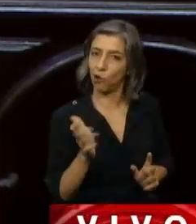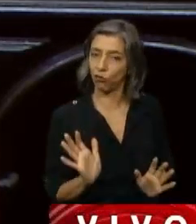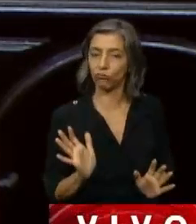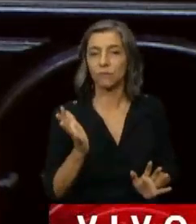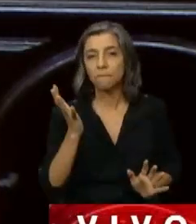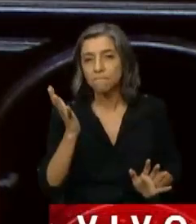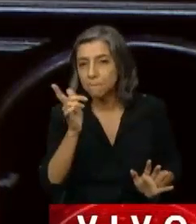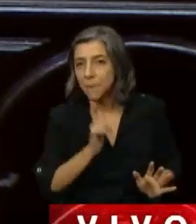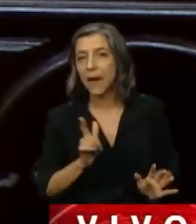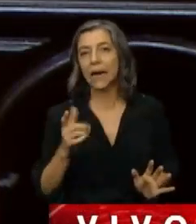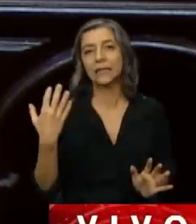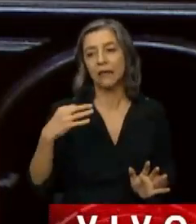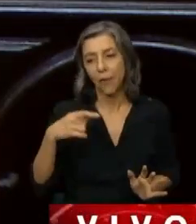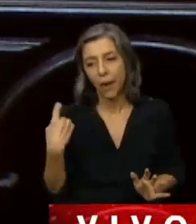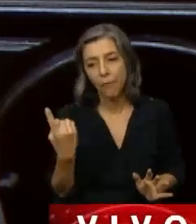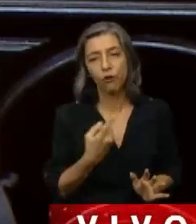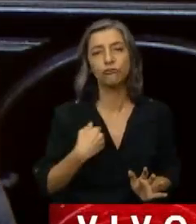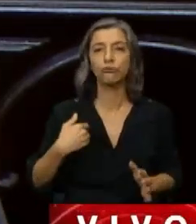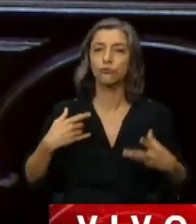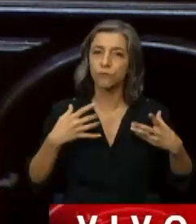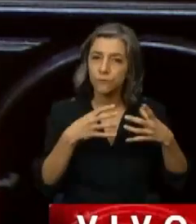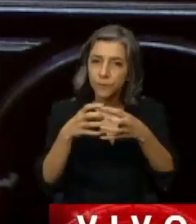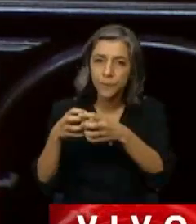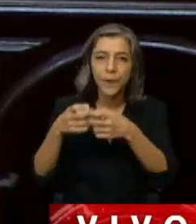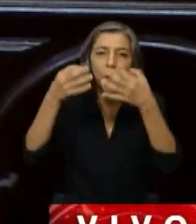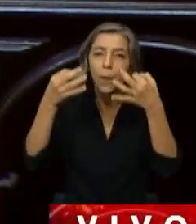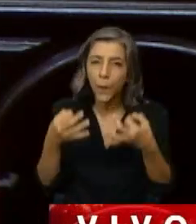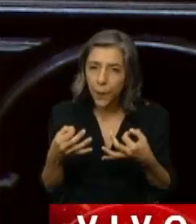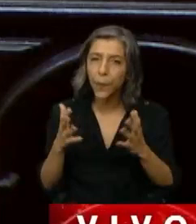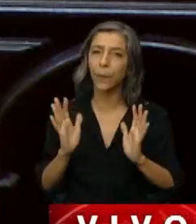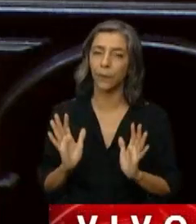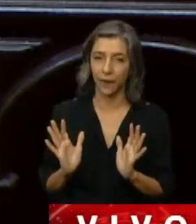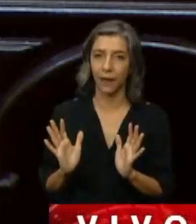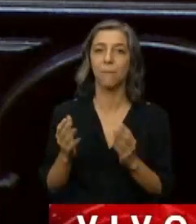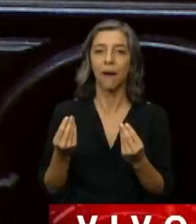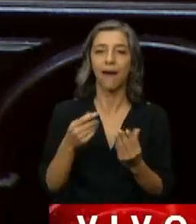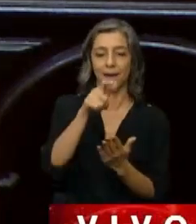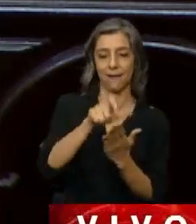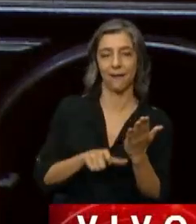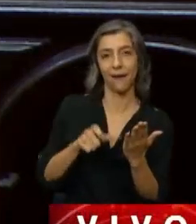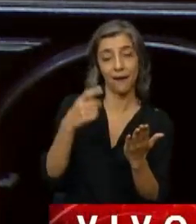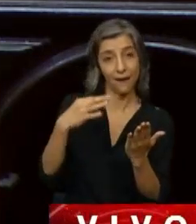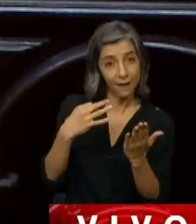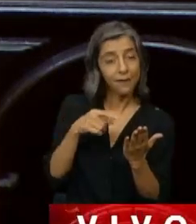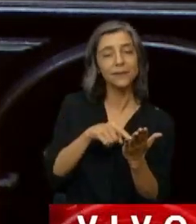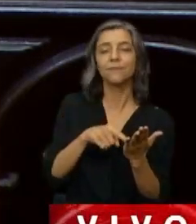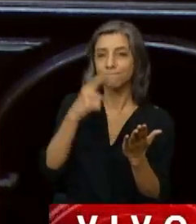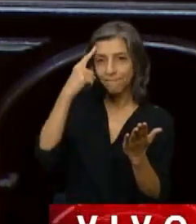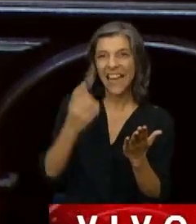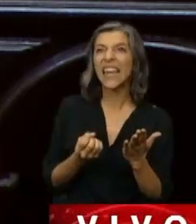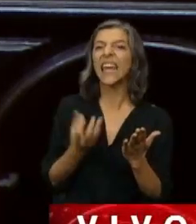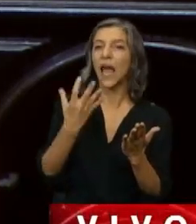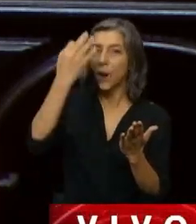tranquilidad, con mucho más aplomo, porque efectivamente la boleta única no solamente está careciendo